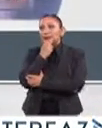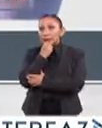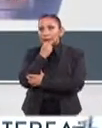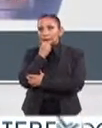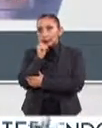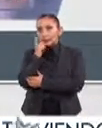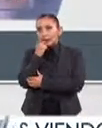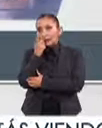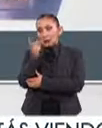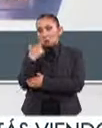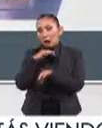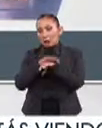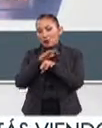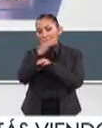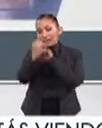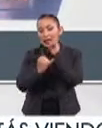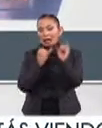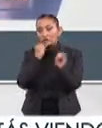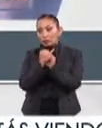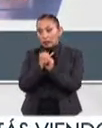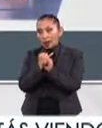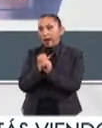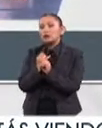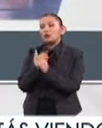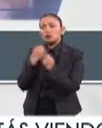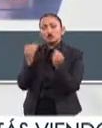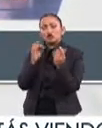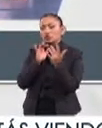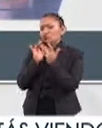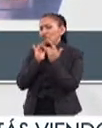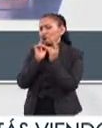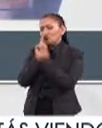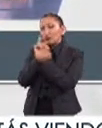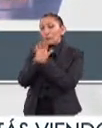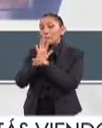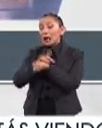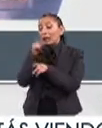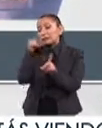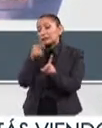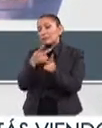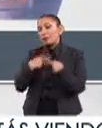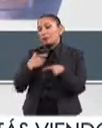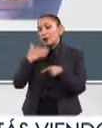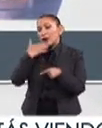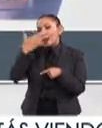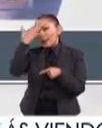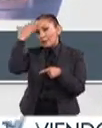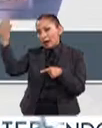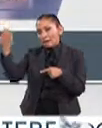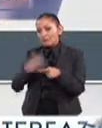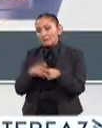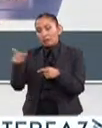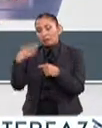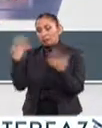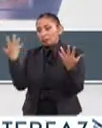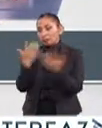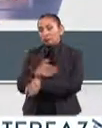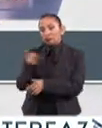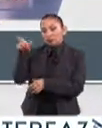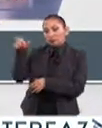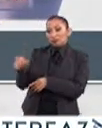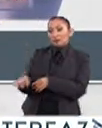También en lo que dices de los amigos internacionales, tuve muchos, principalmente personas de Arabia Saudita. Me sorprendió mucho